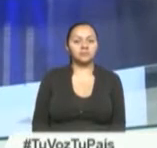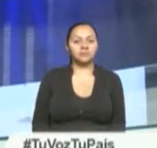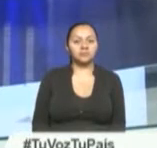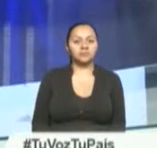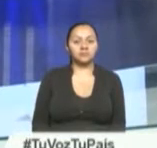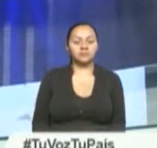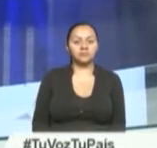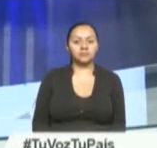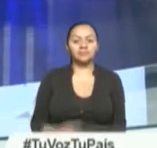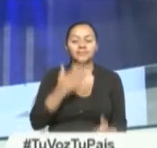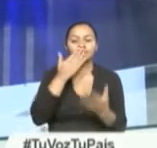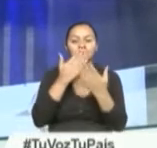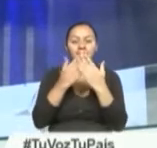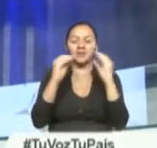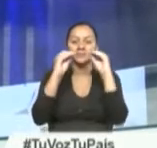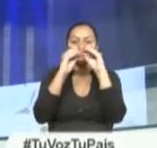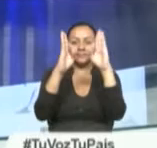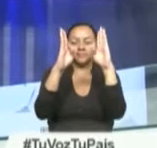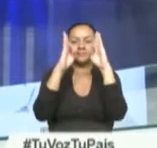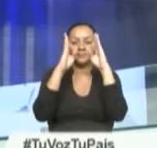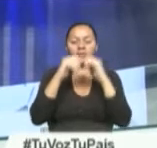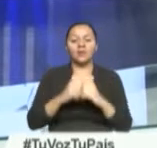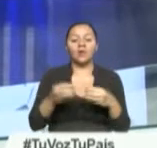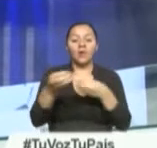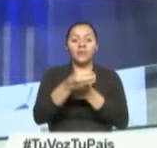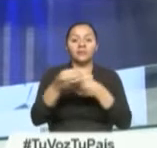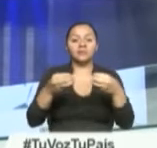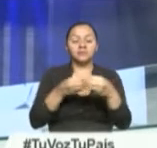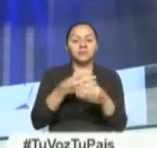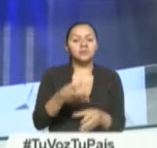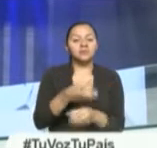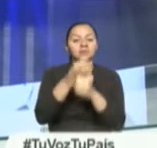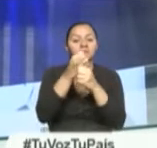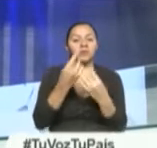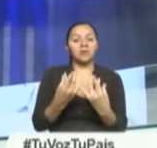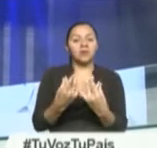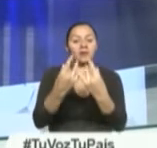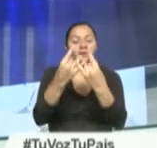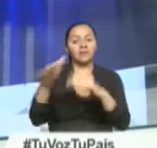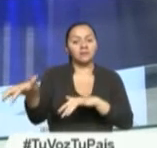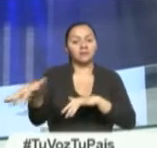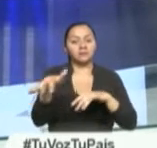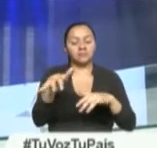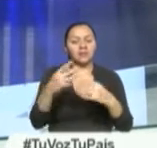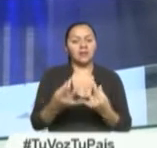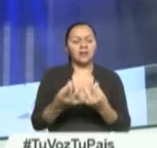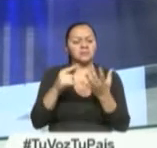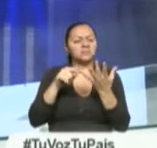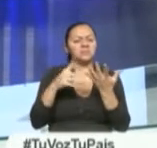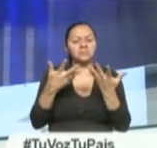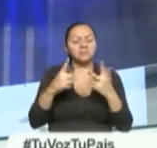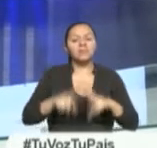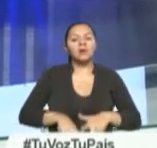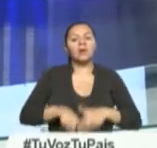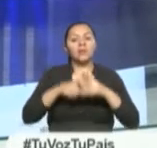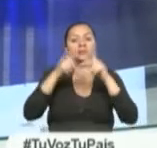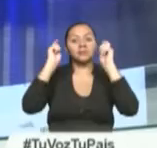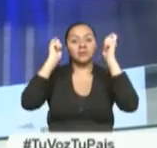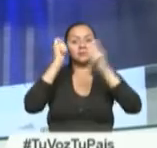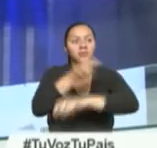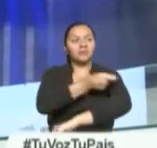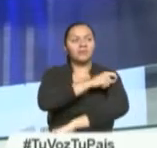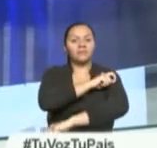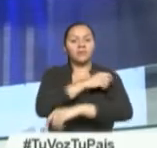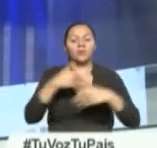Gracias por su amable sintonía. La Agencia Ecuatoriana de Aseguramiento de la Calidad del Agro, Agrocalidad, inició la campaña de